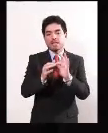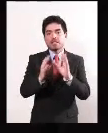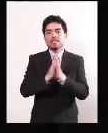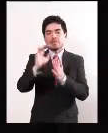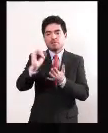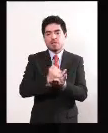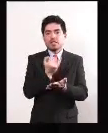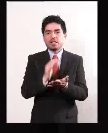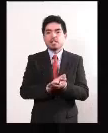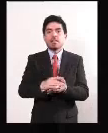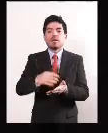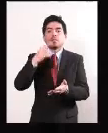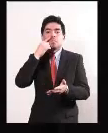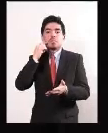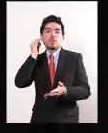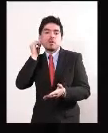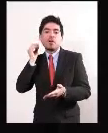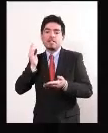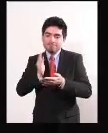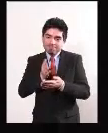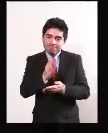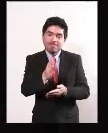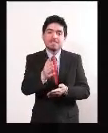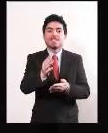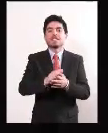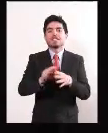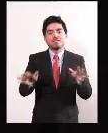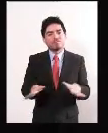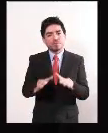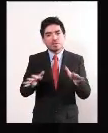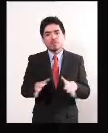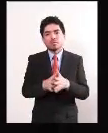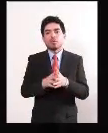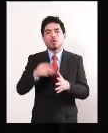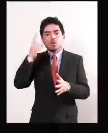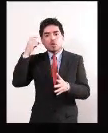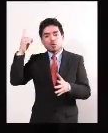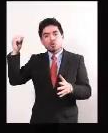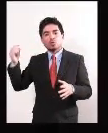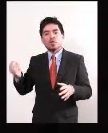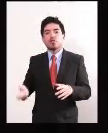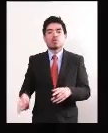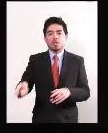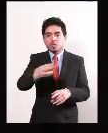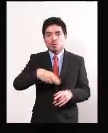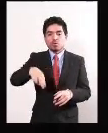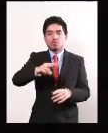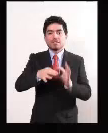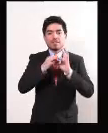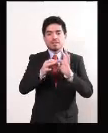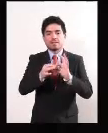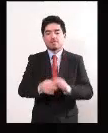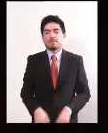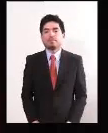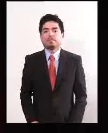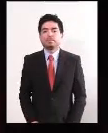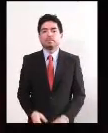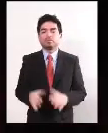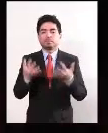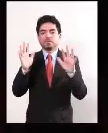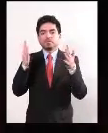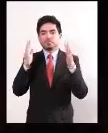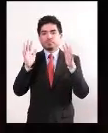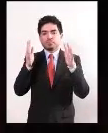Joaquín, hombres y mujeres que siguen avanzando por aquellos sueños colectivos. Muchas gracias.